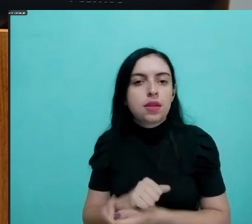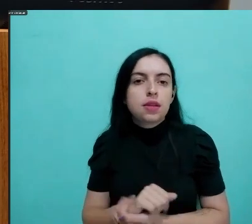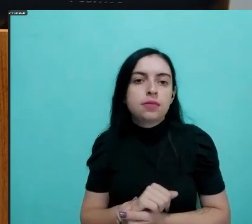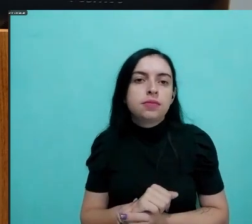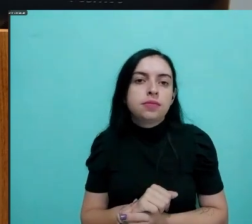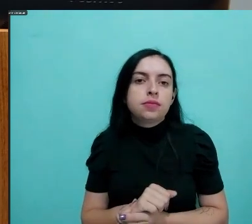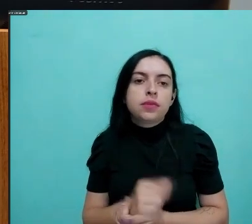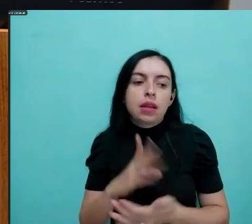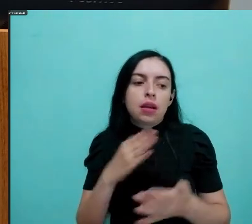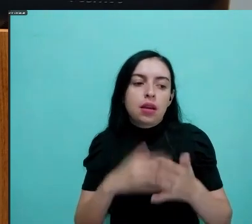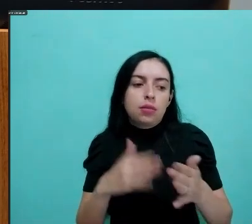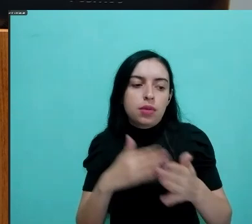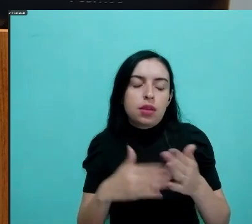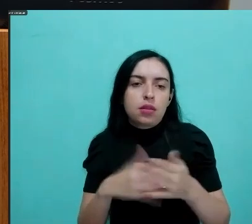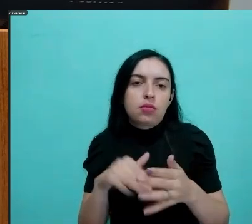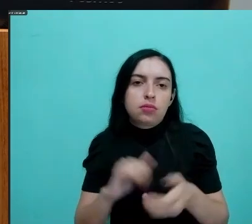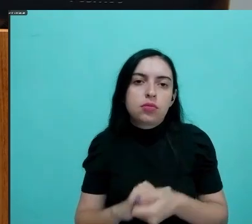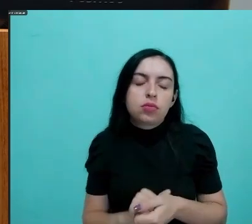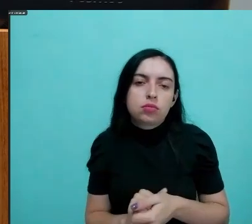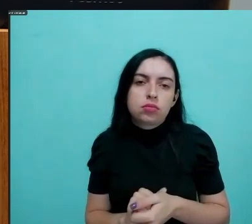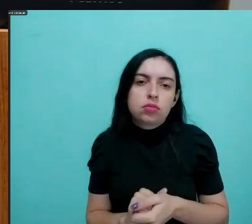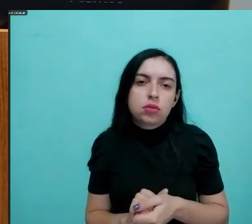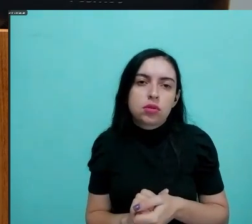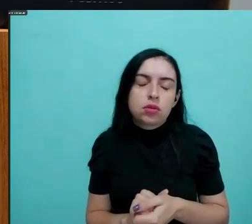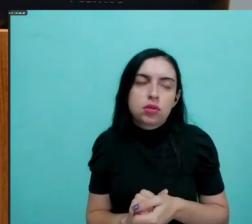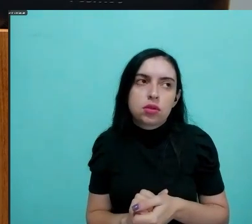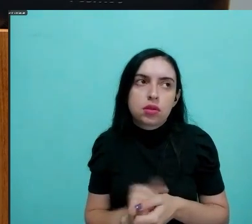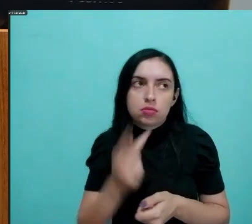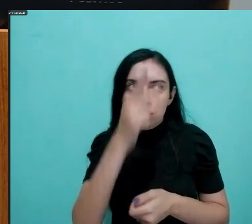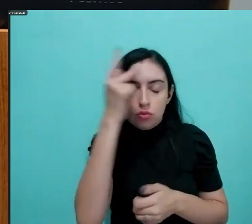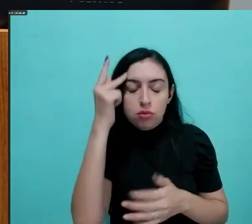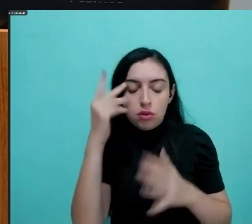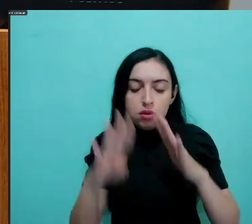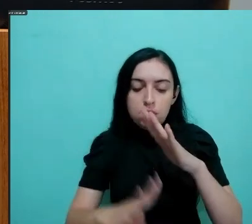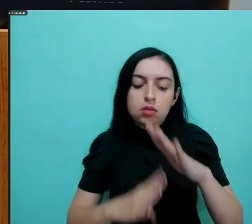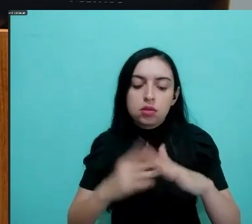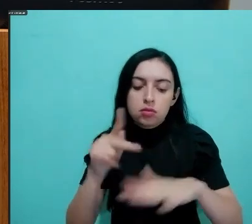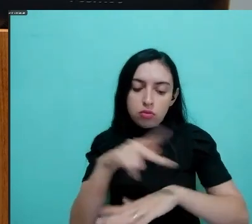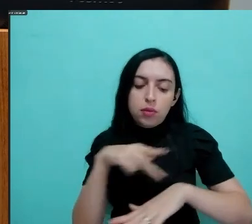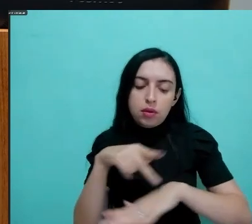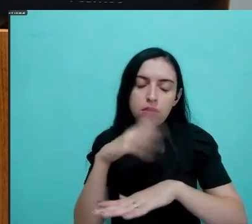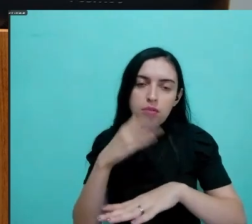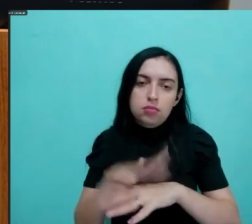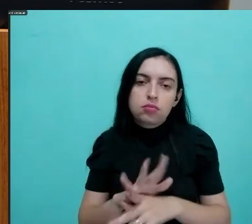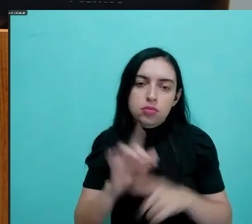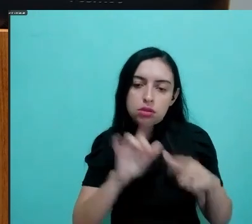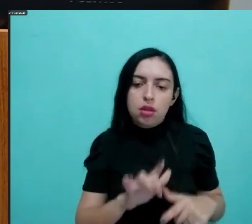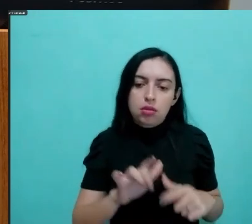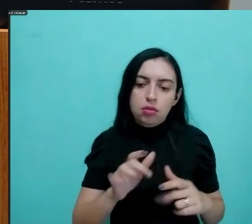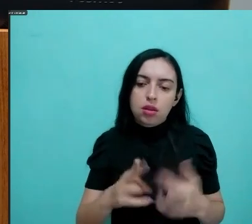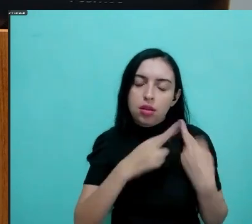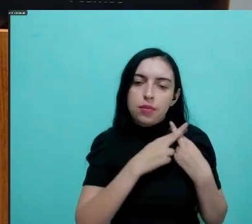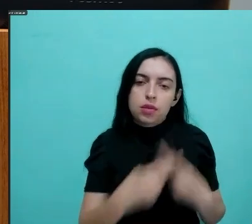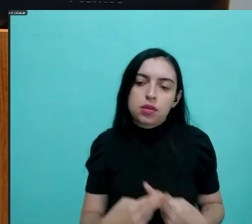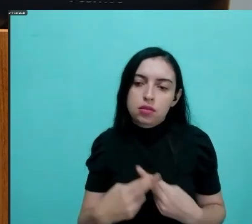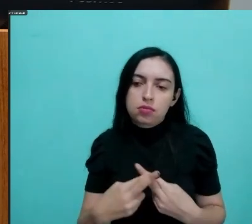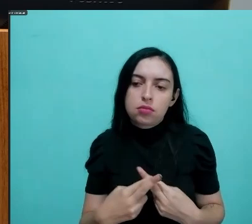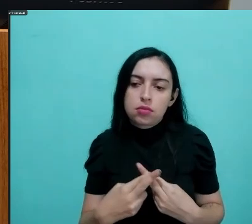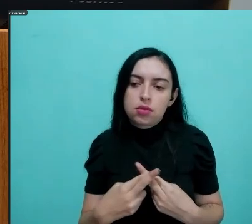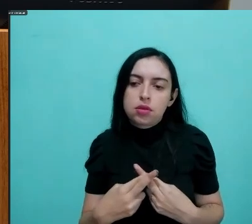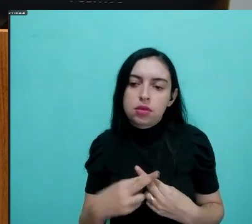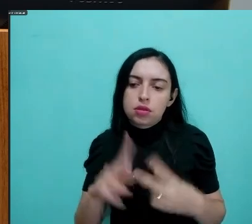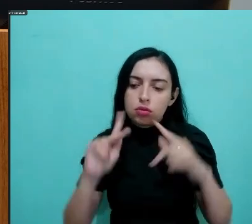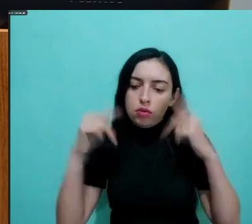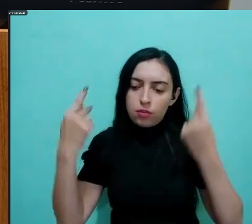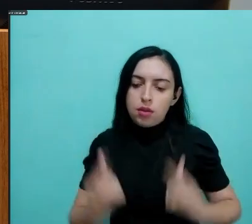limitada. Pero la ayuda una vez que los migrantes están aquí es algo que pertenece a la acción humanitaria